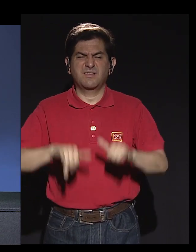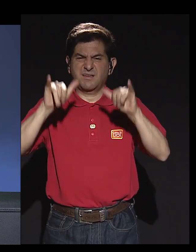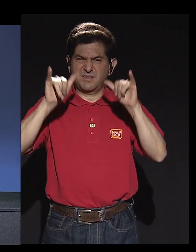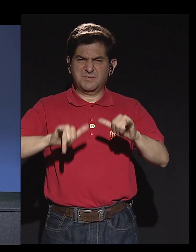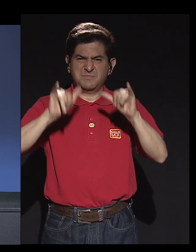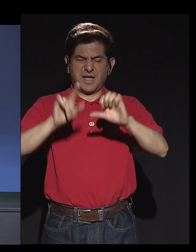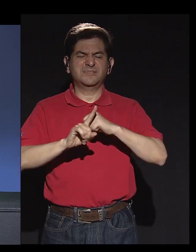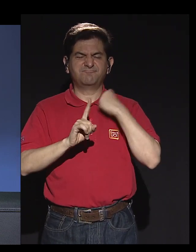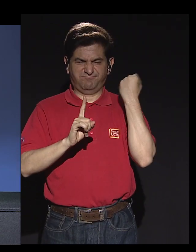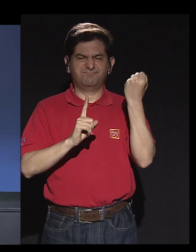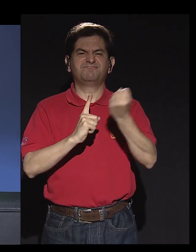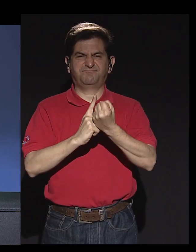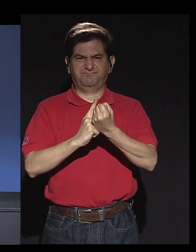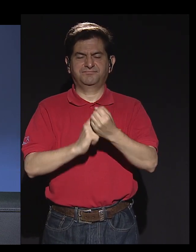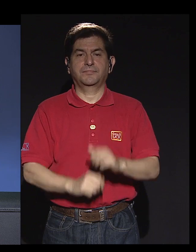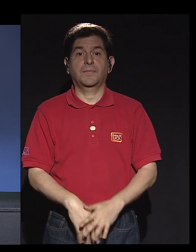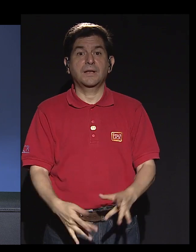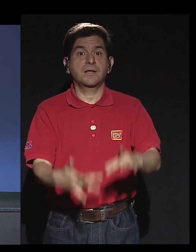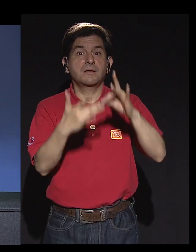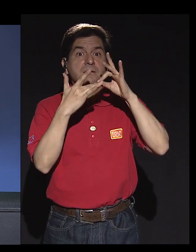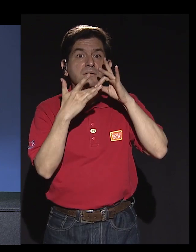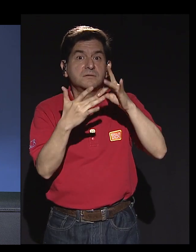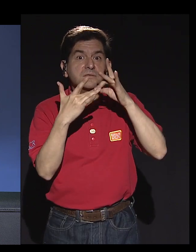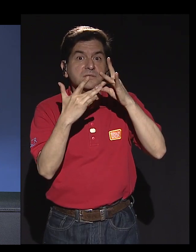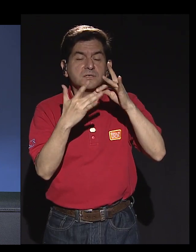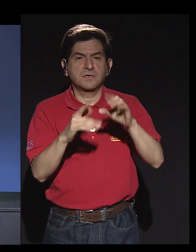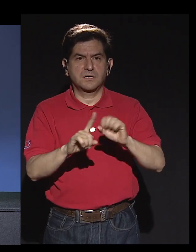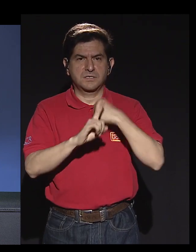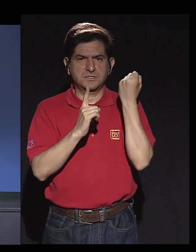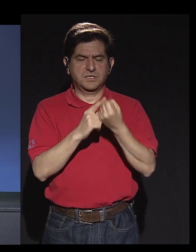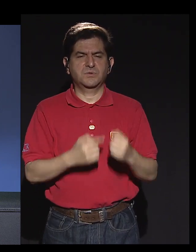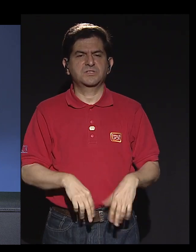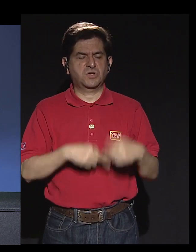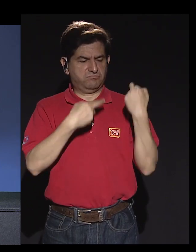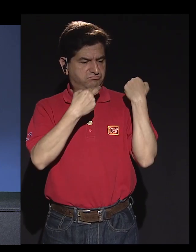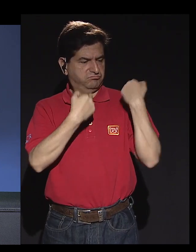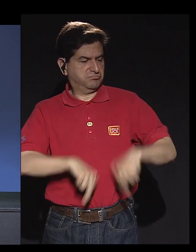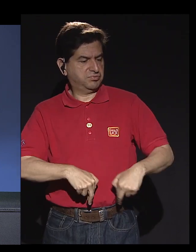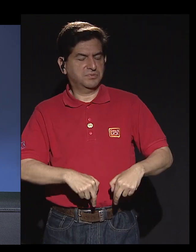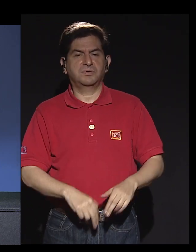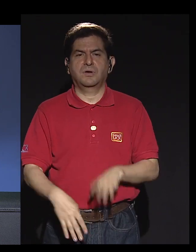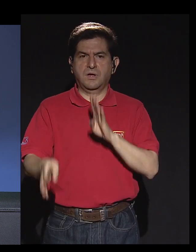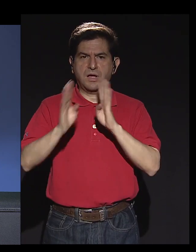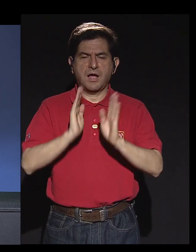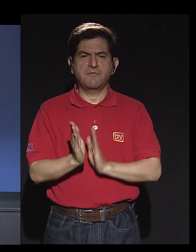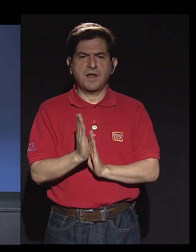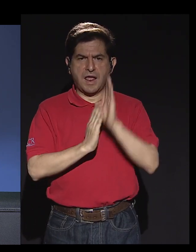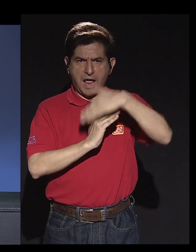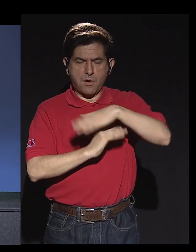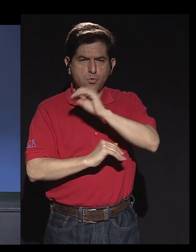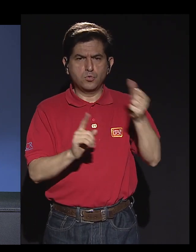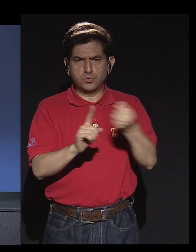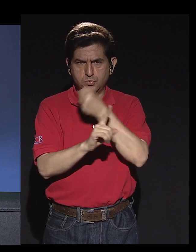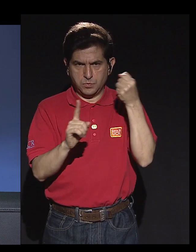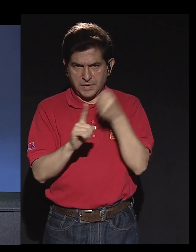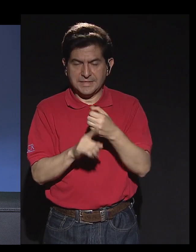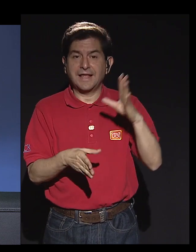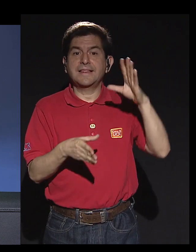se mantiene esta situación, sobre todo por el asunto de la negligencia, porque cuando hablamos de abuso y